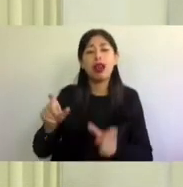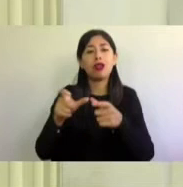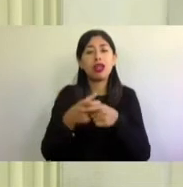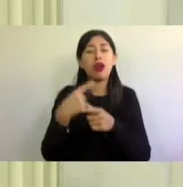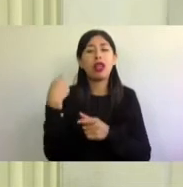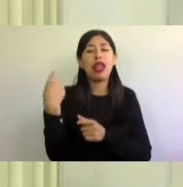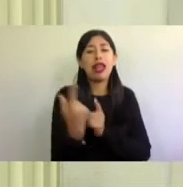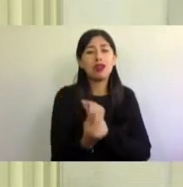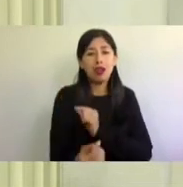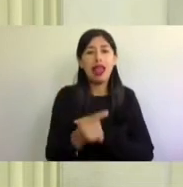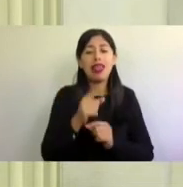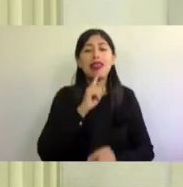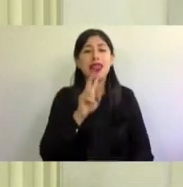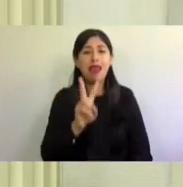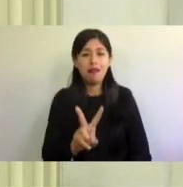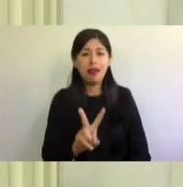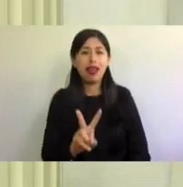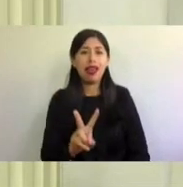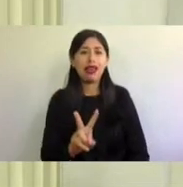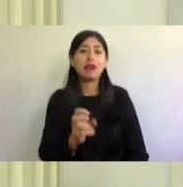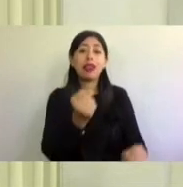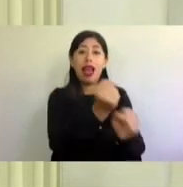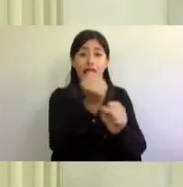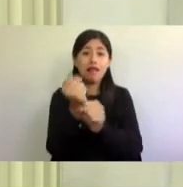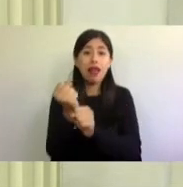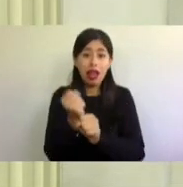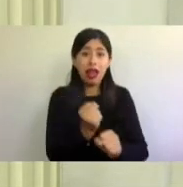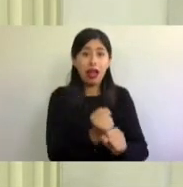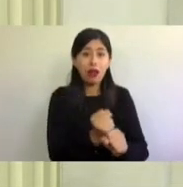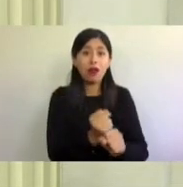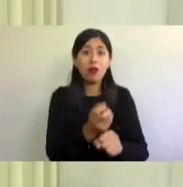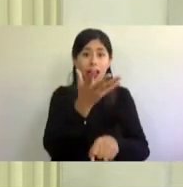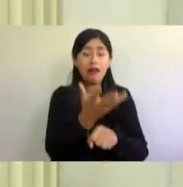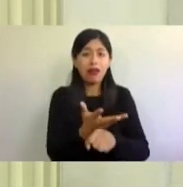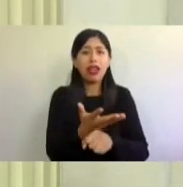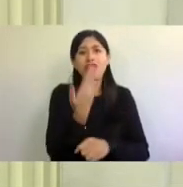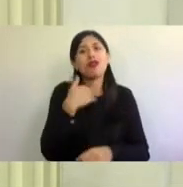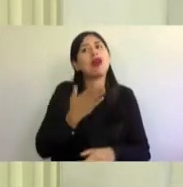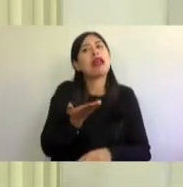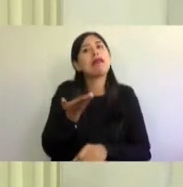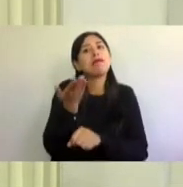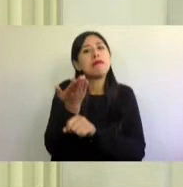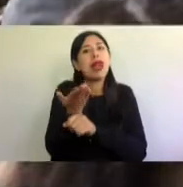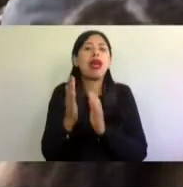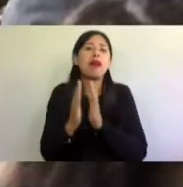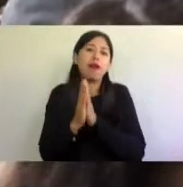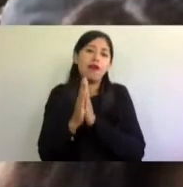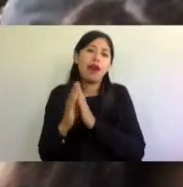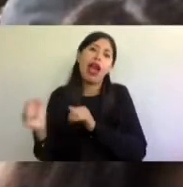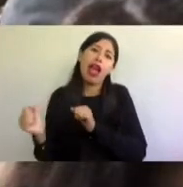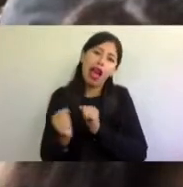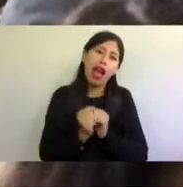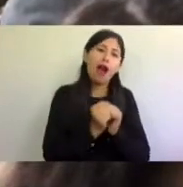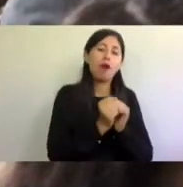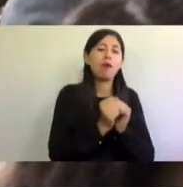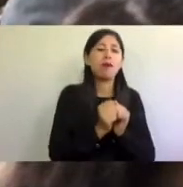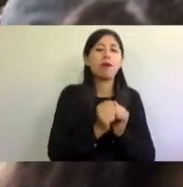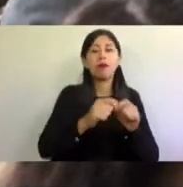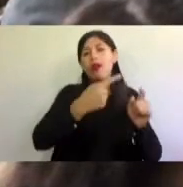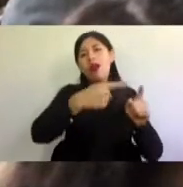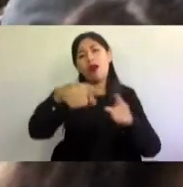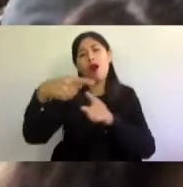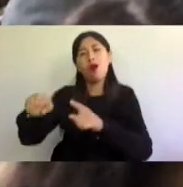están en funciones cuando les pedimos por favor de que nos acompañarán entre muchos otros profesores